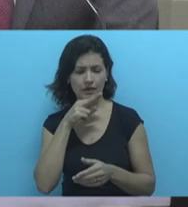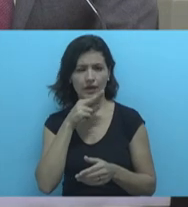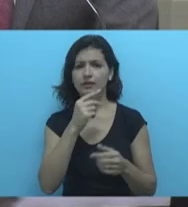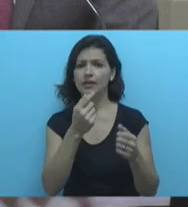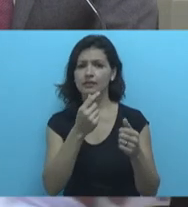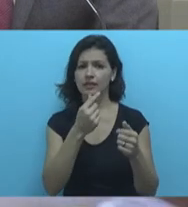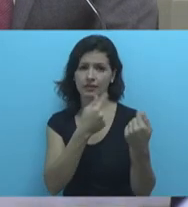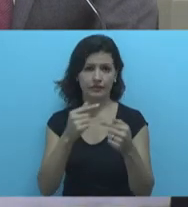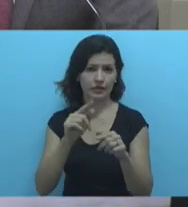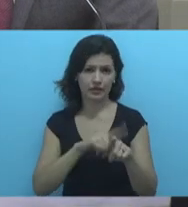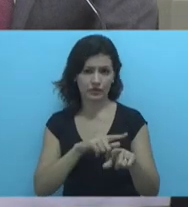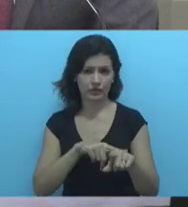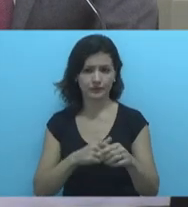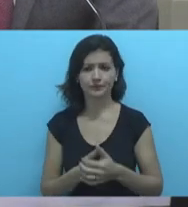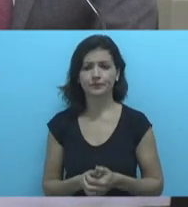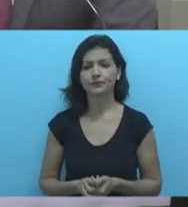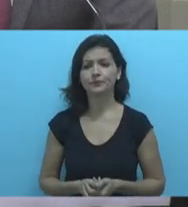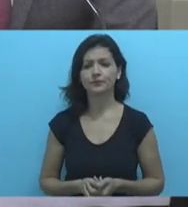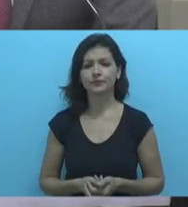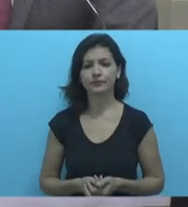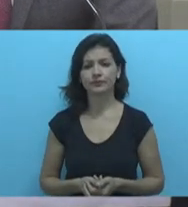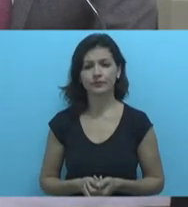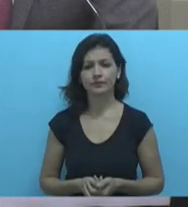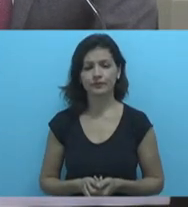horarios recientemente leídos.